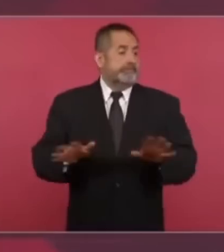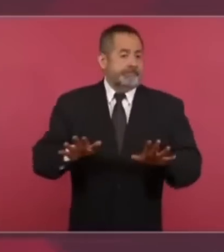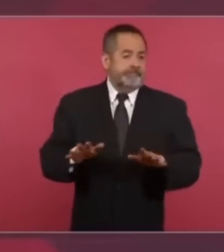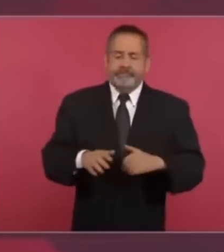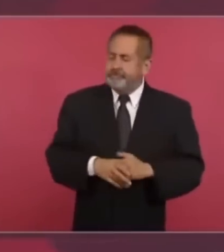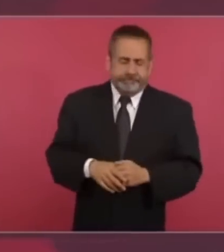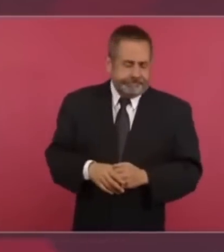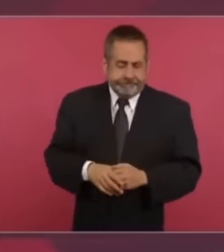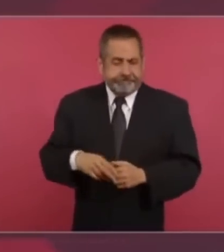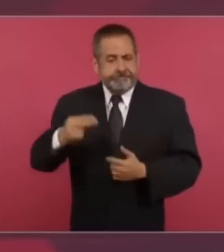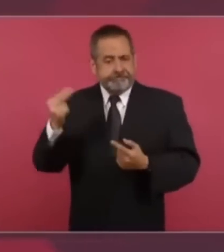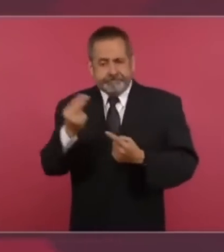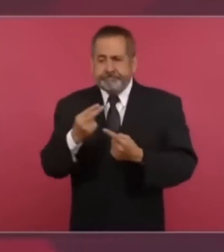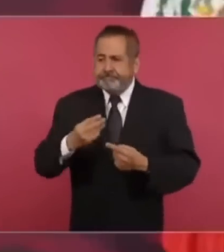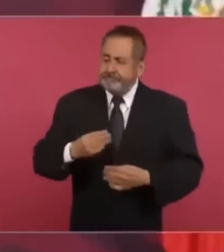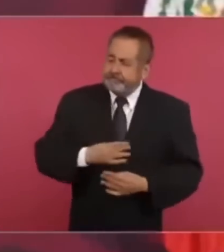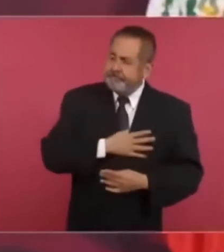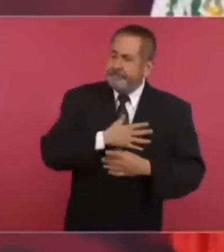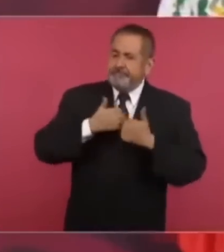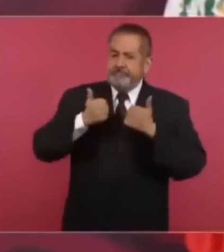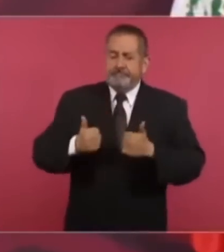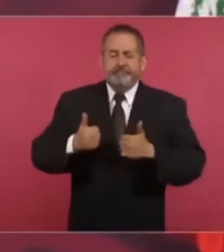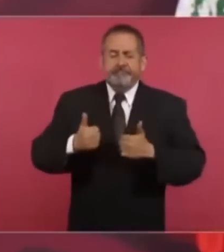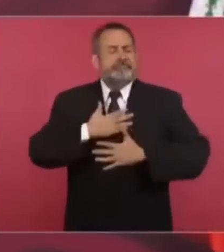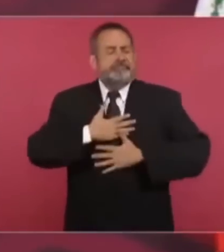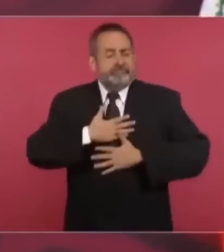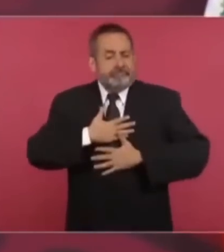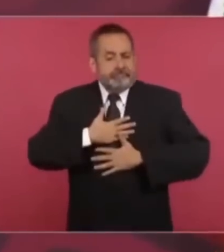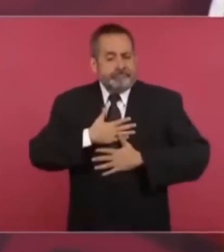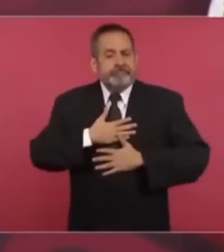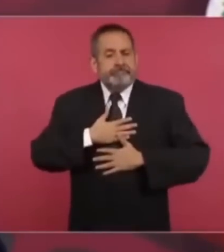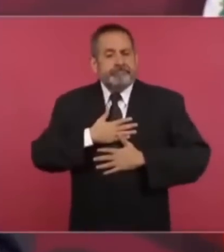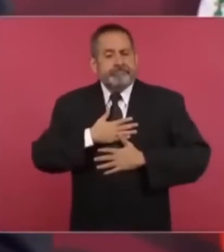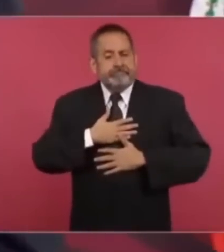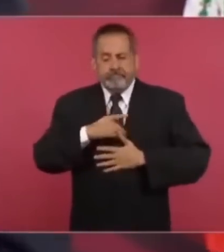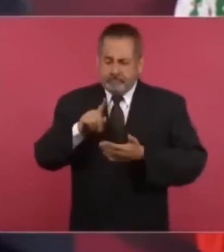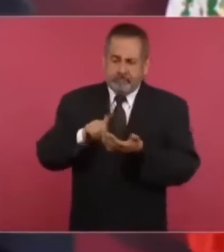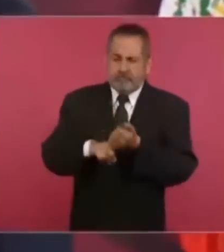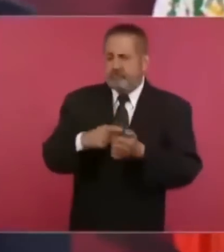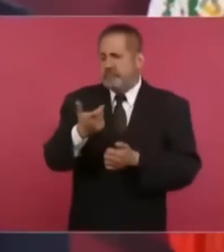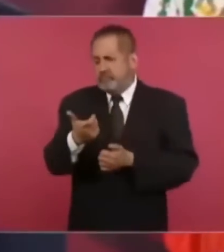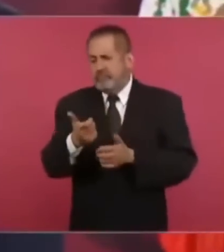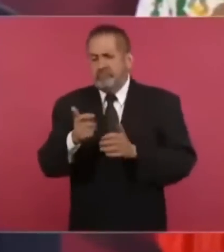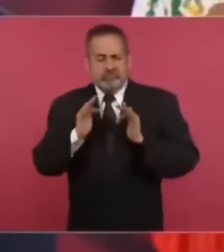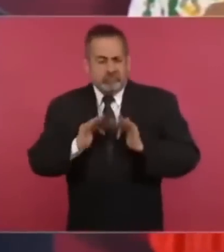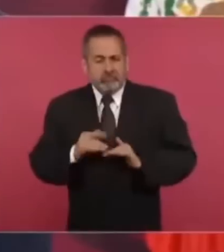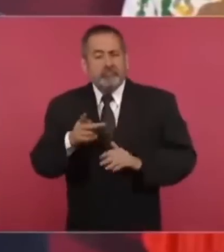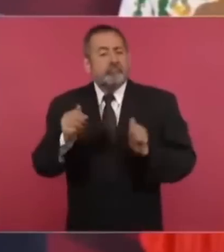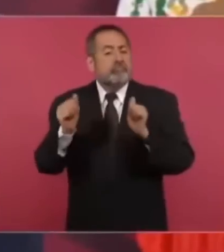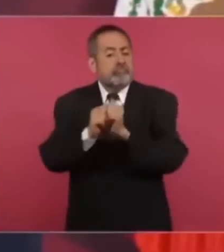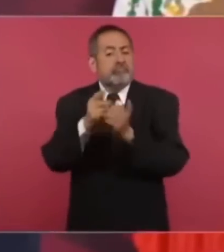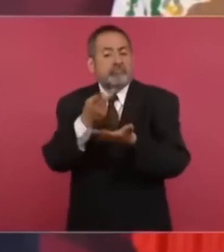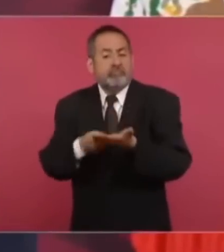No, se necesita el bienestar material, pero también el bienestar del